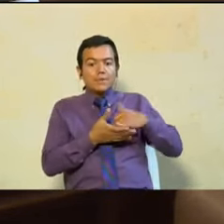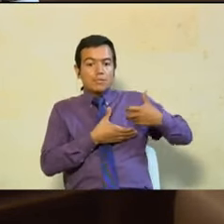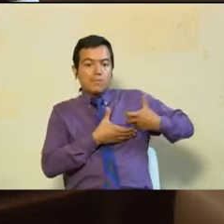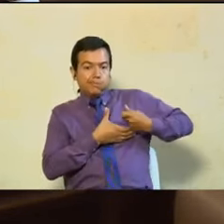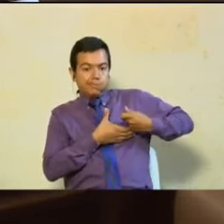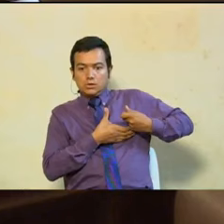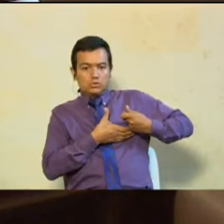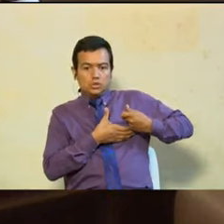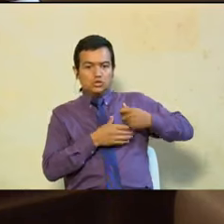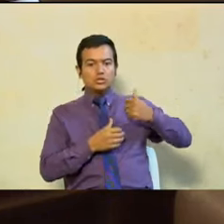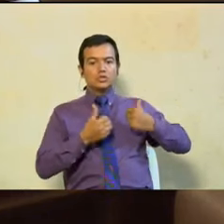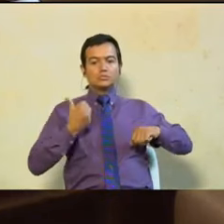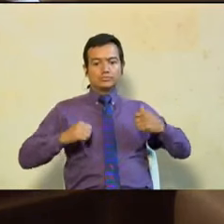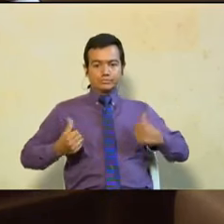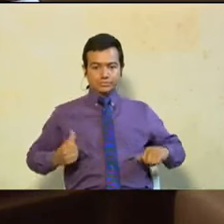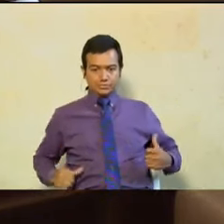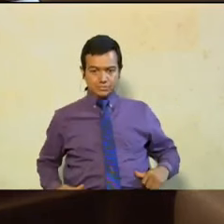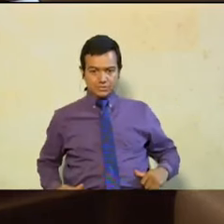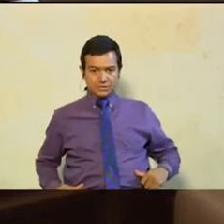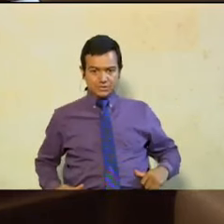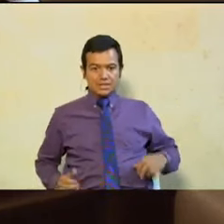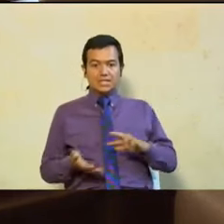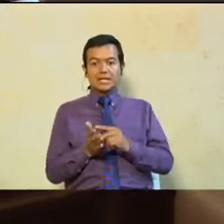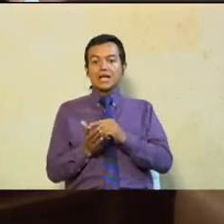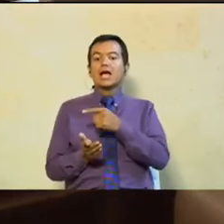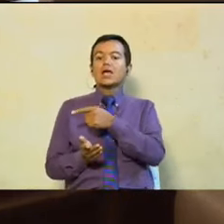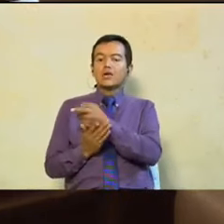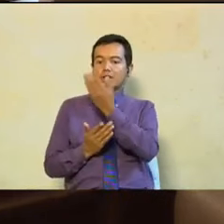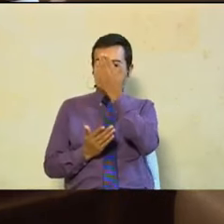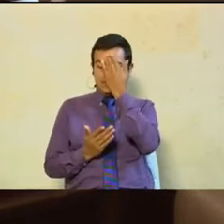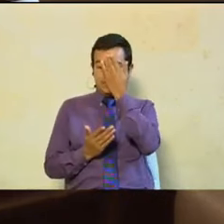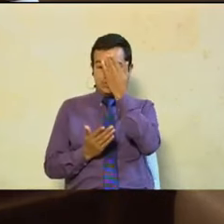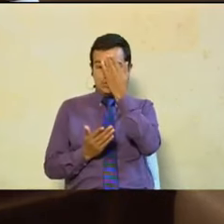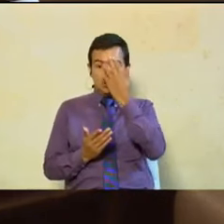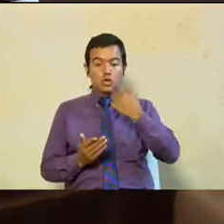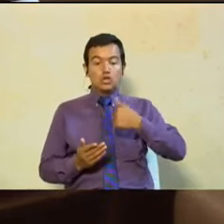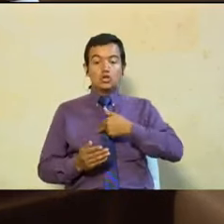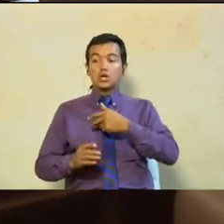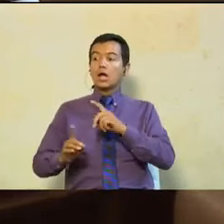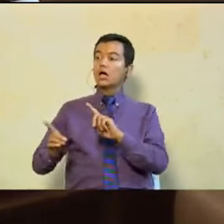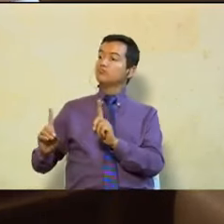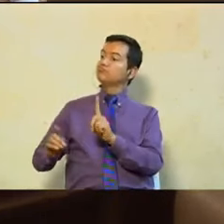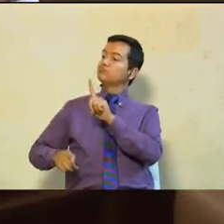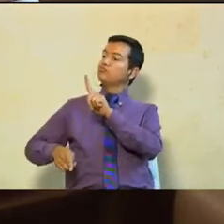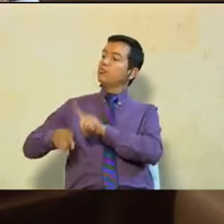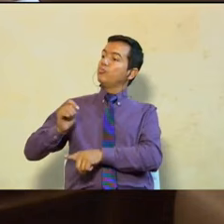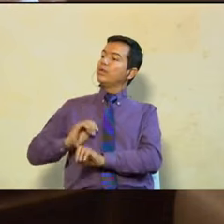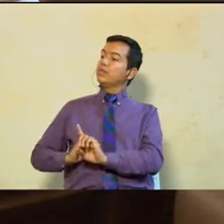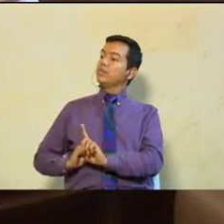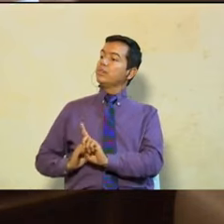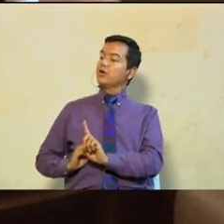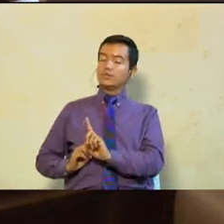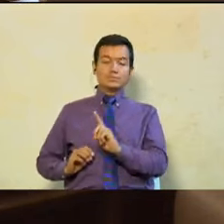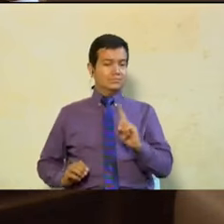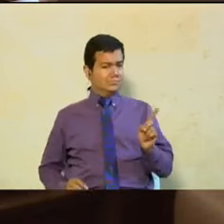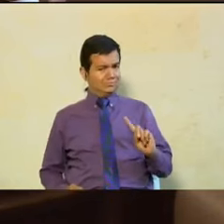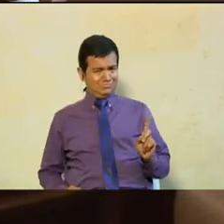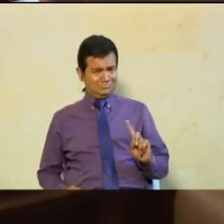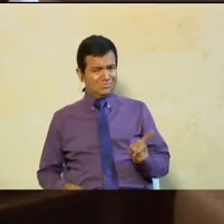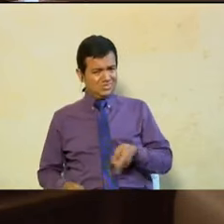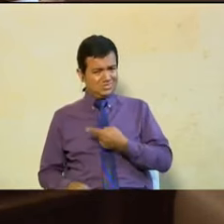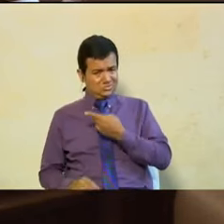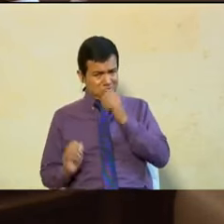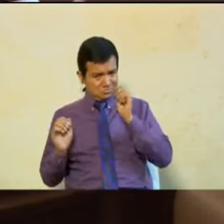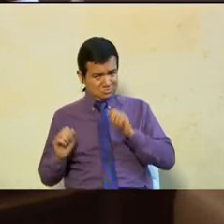Entonces eso es de su terreno Nadie puede quitarle la oportunidad a que ellos realicen